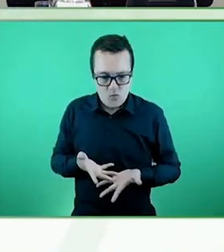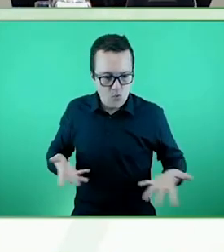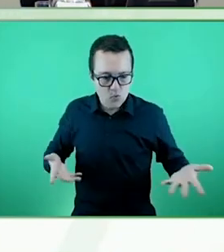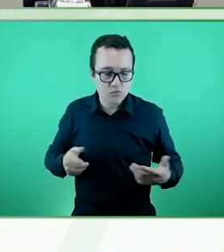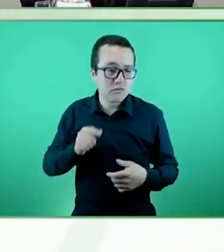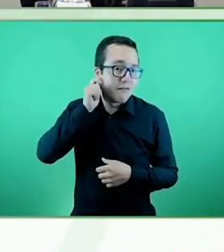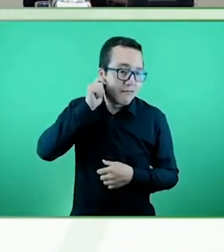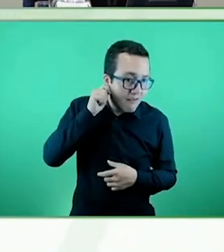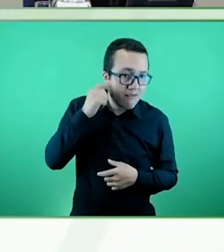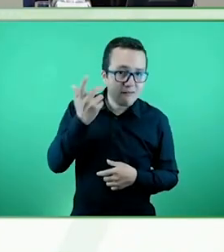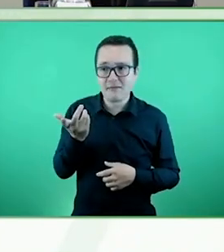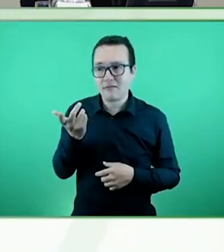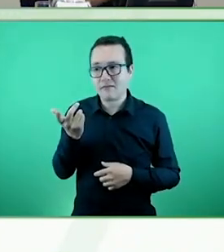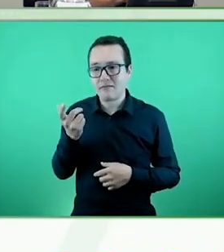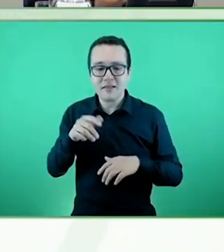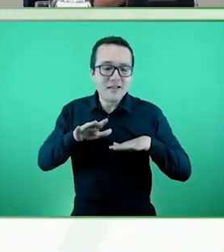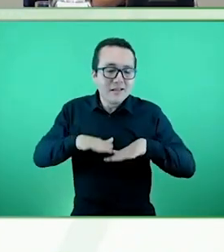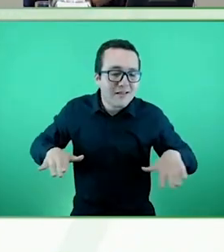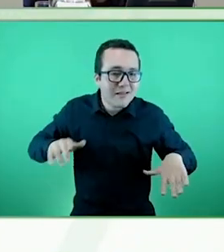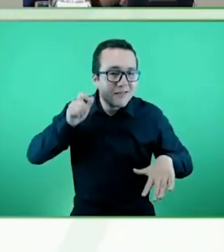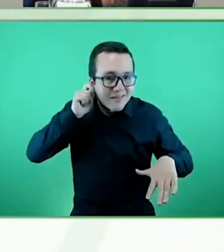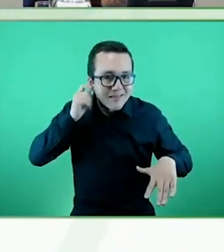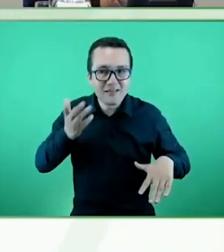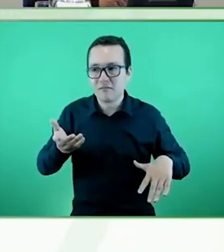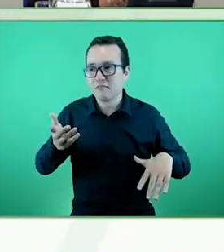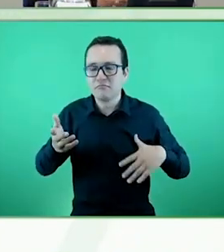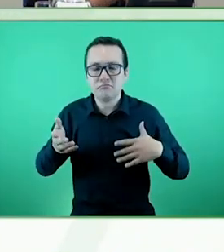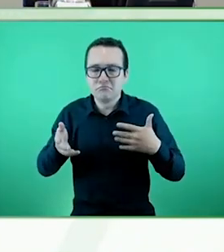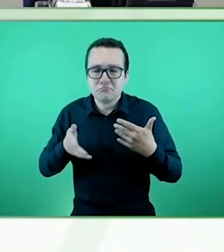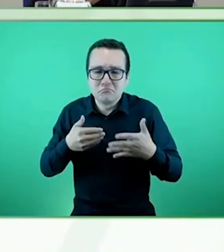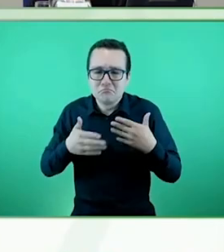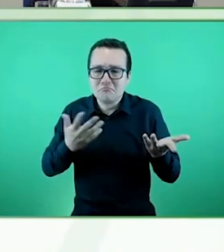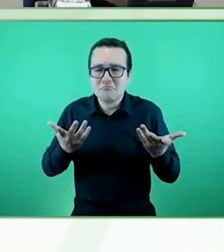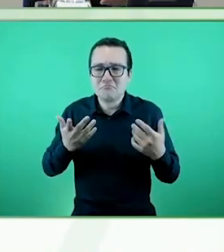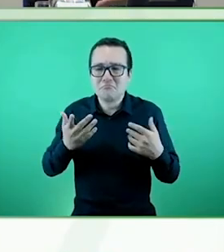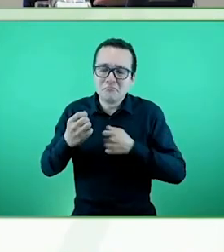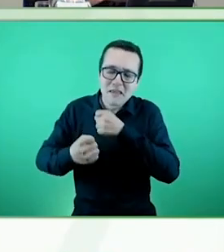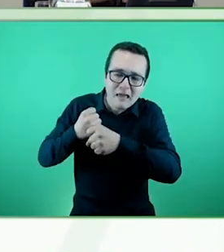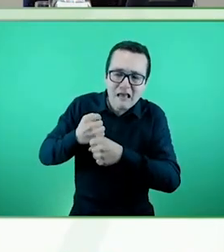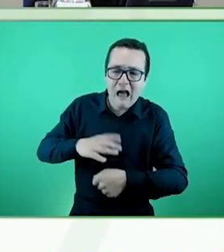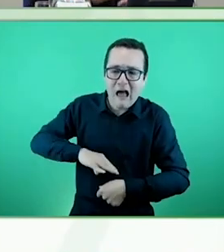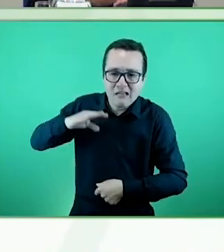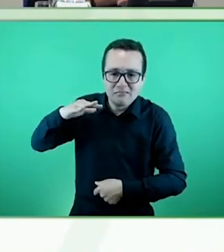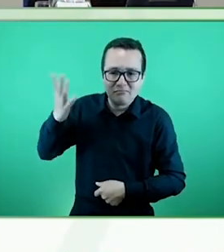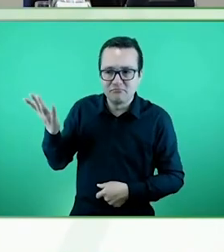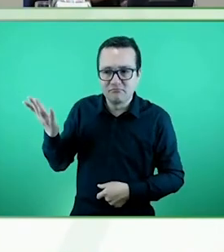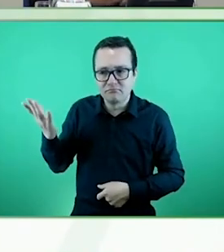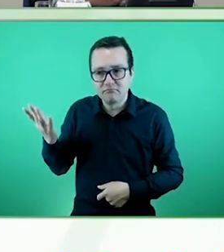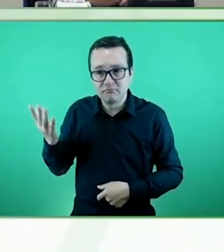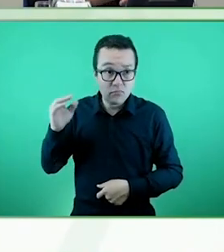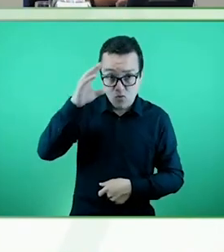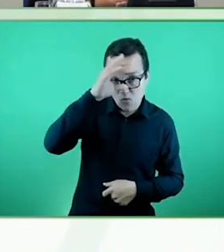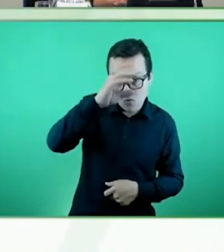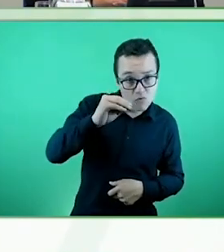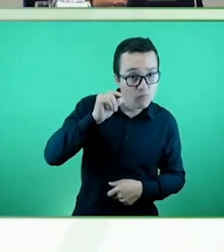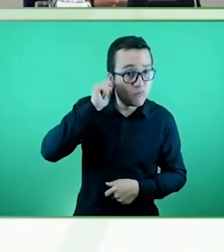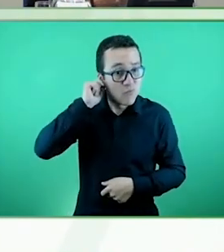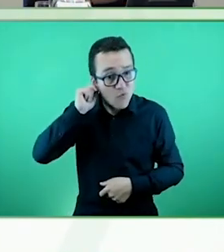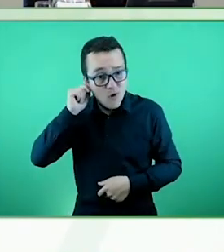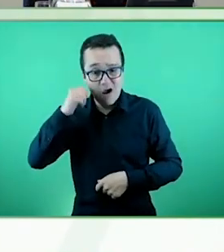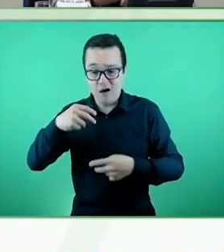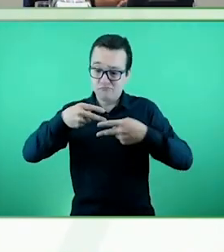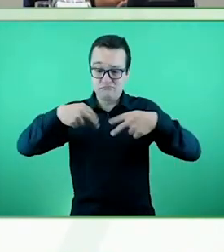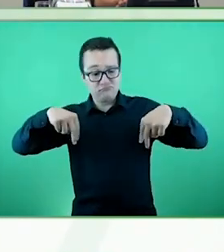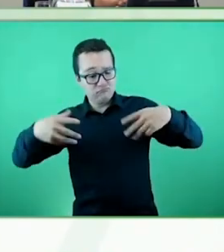edad, del género y de la condición, ¿cómo hacemos con que los medios, digamos, en este caso las tecnologías de la información y la